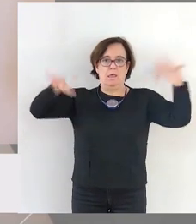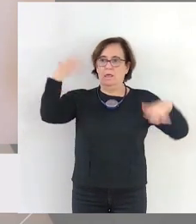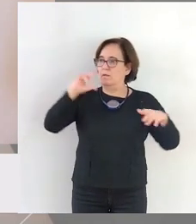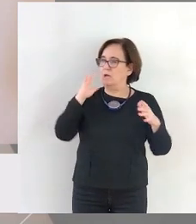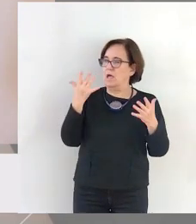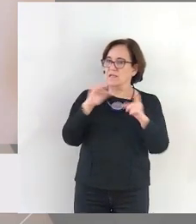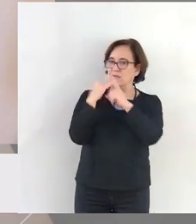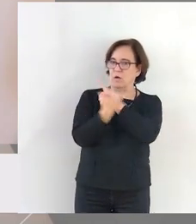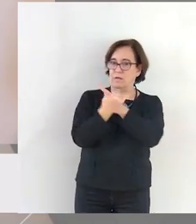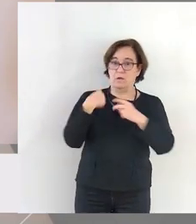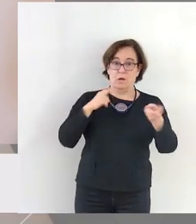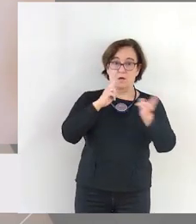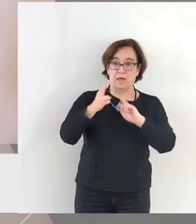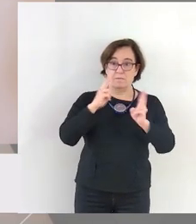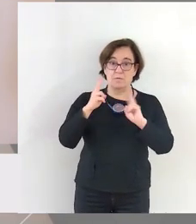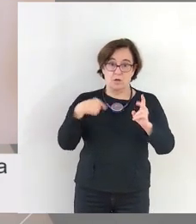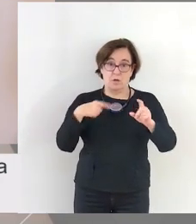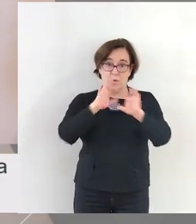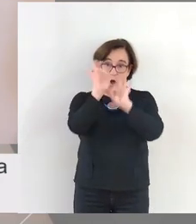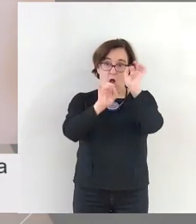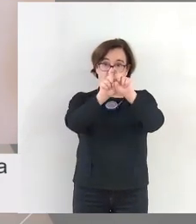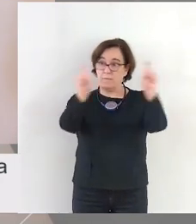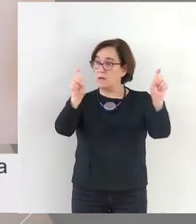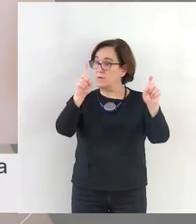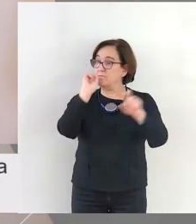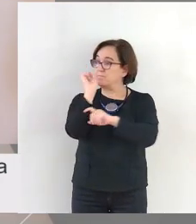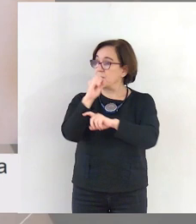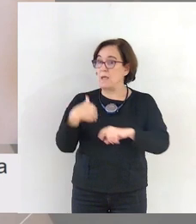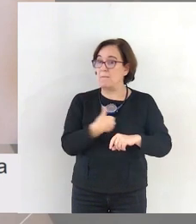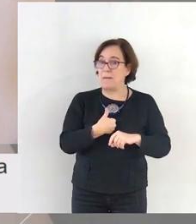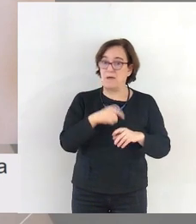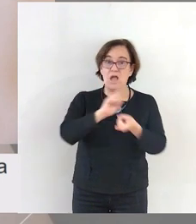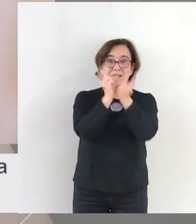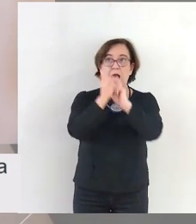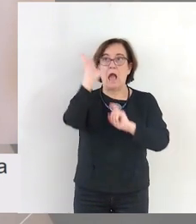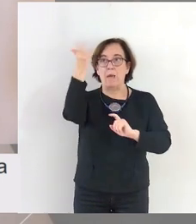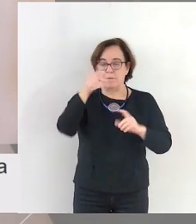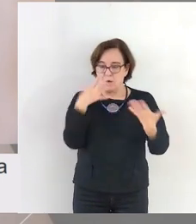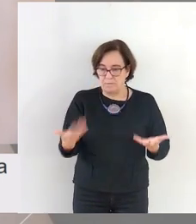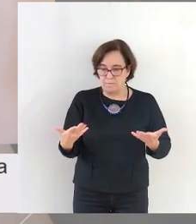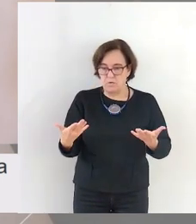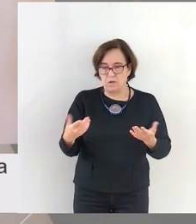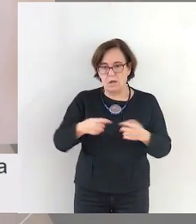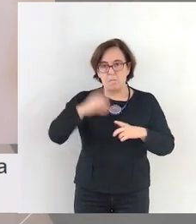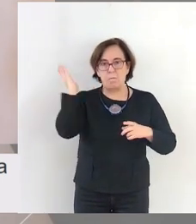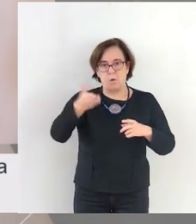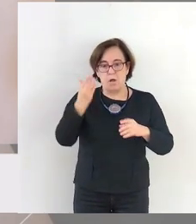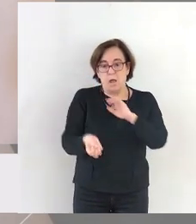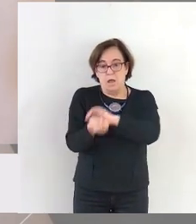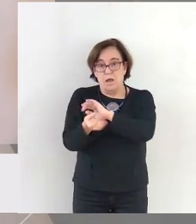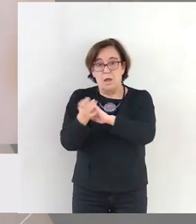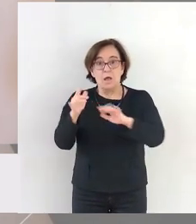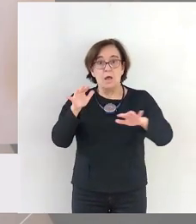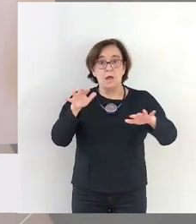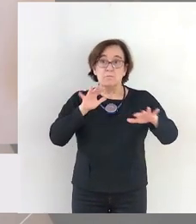situaciones a las que respondemos como organización ignorando el papel que el cambio climático juega en su agravamiento o gestación como son los